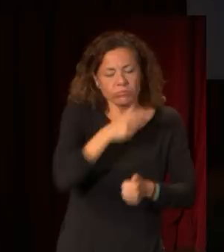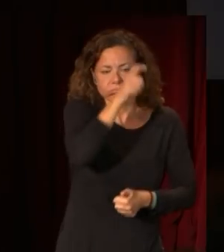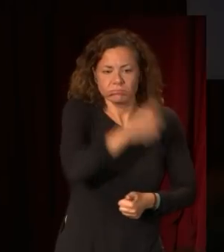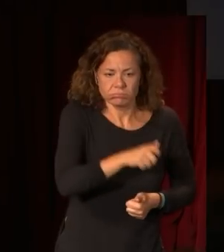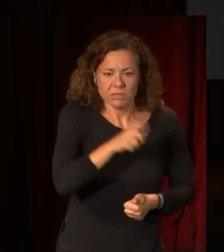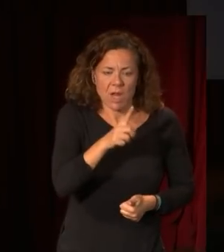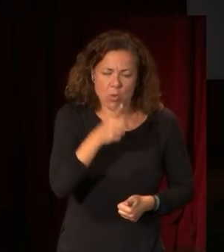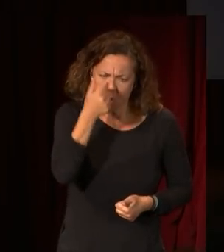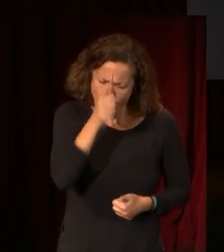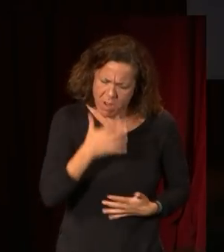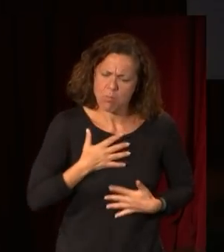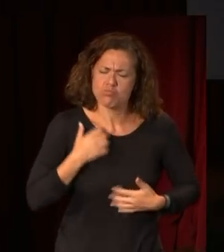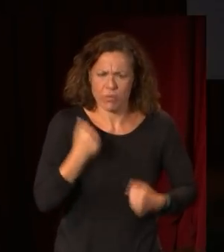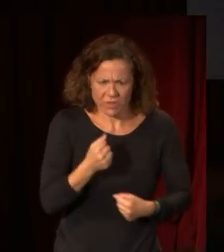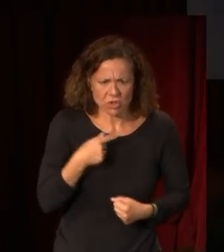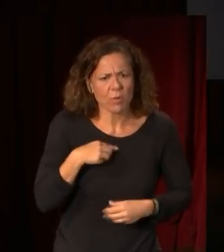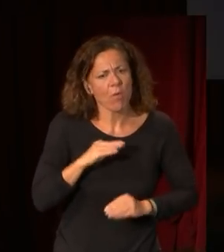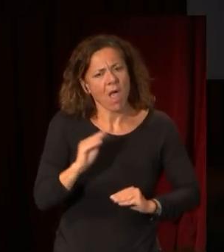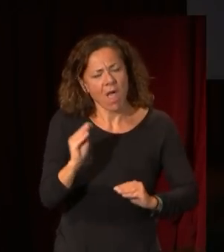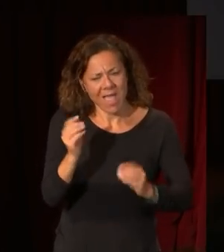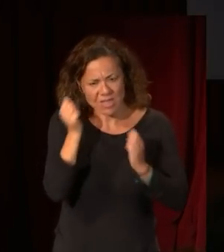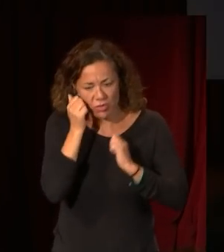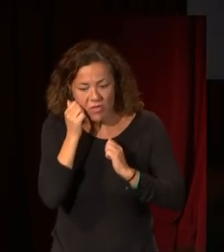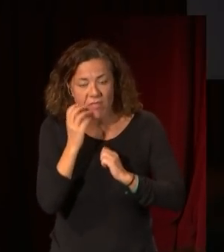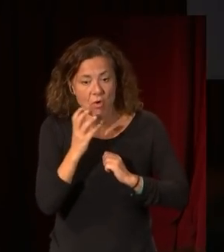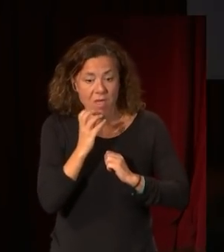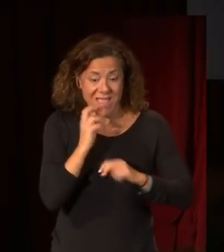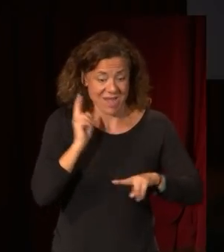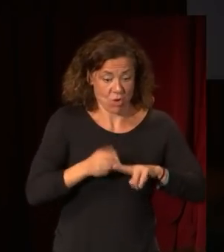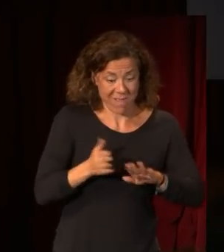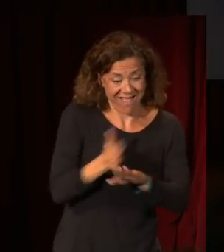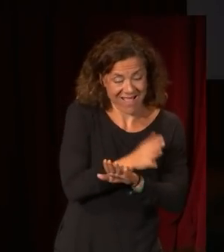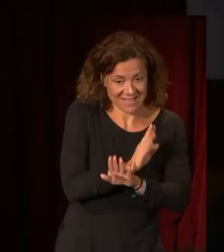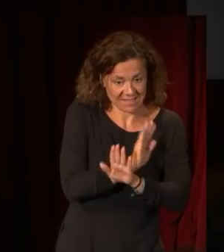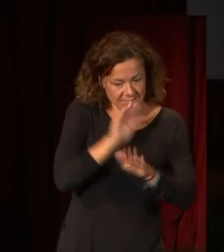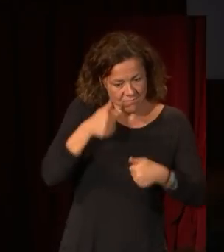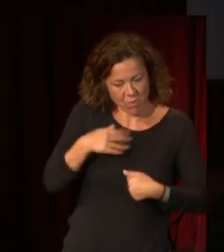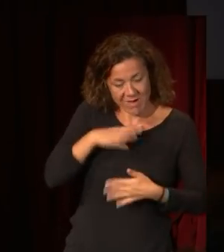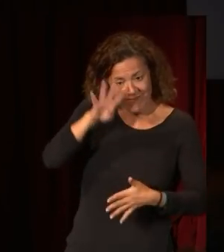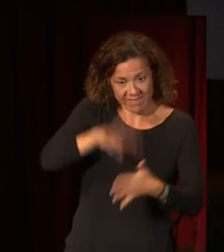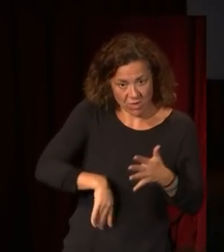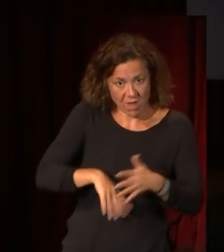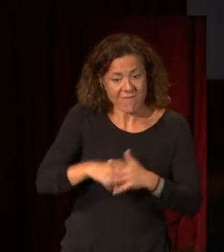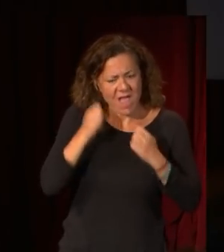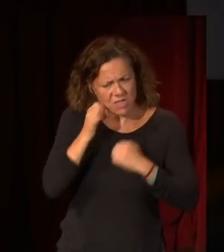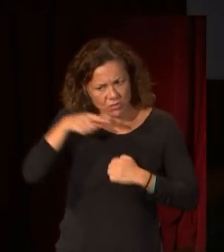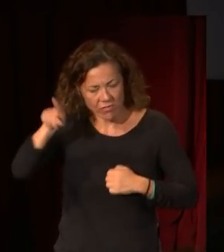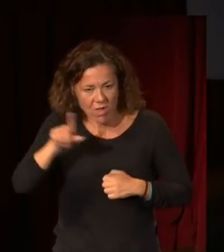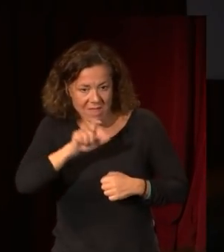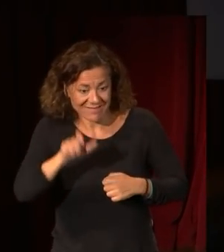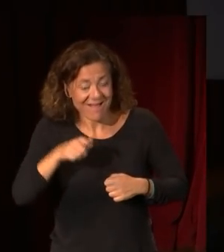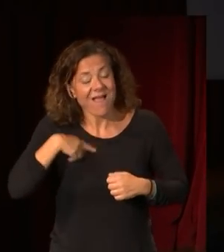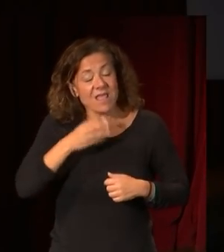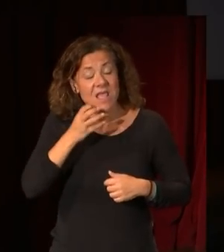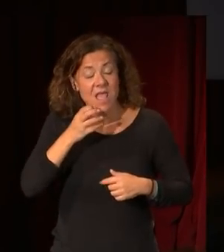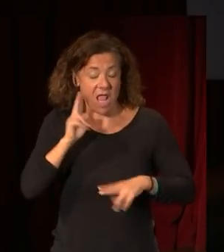aparte del nombre poderoso el nombre que se había formado en roma antes de volver a su barcelona natal y en roma'